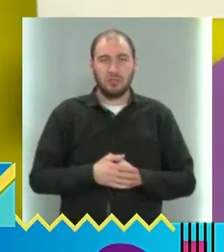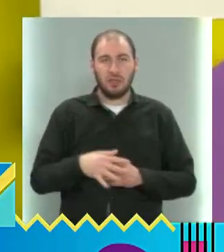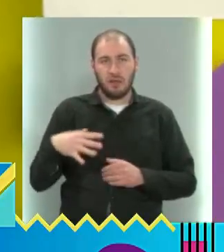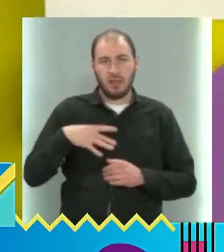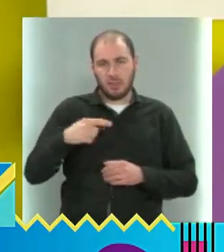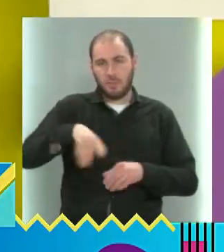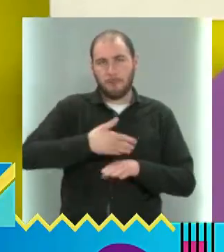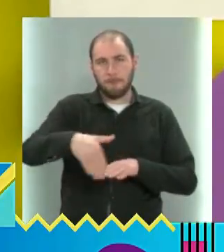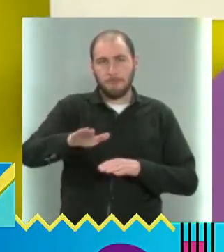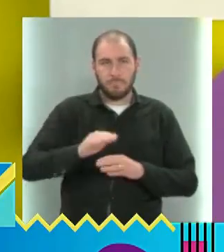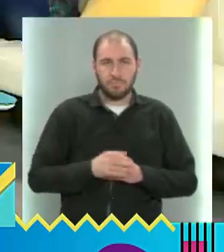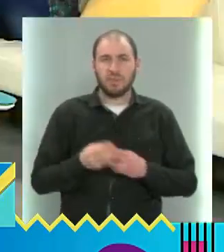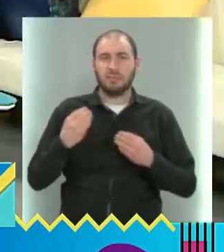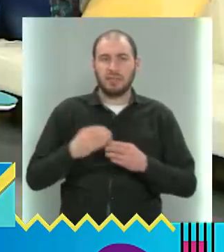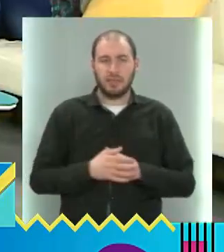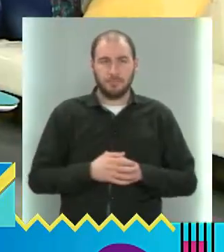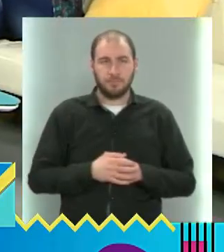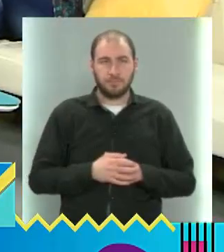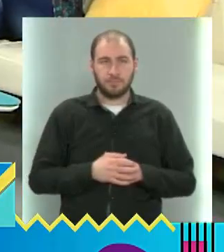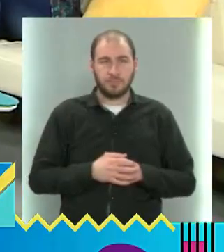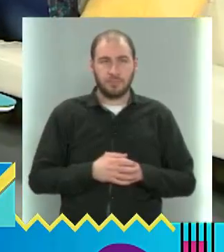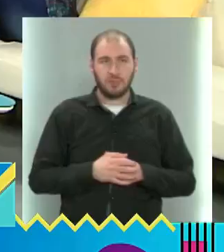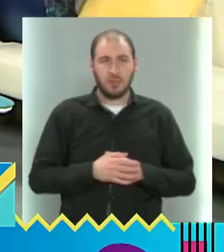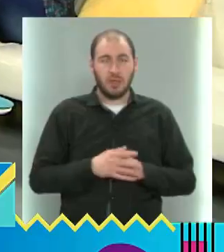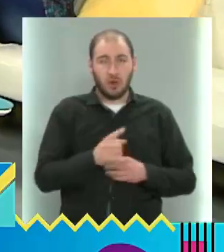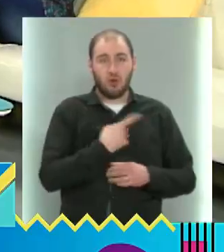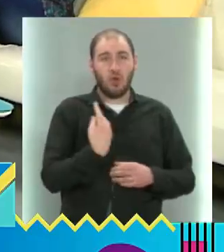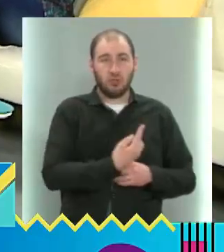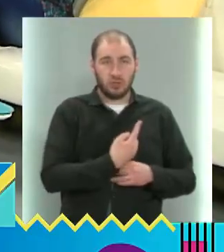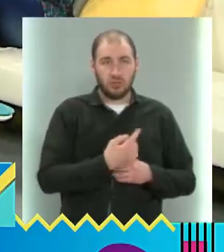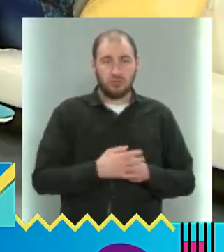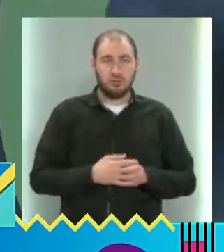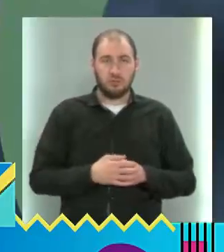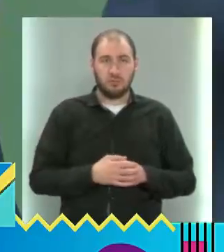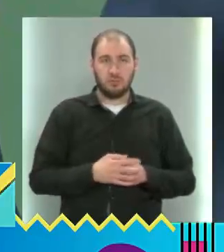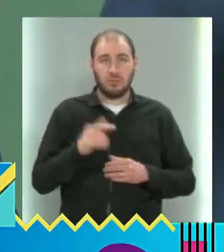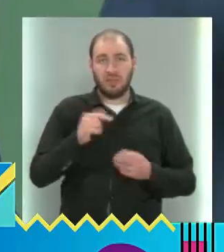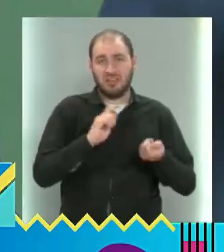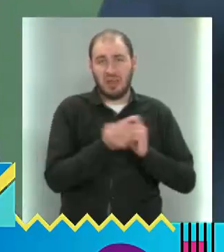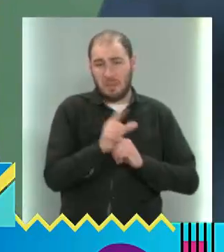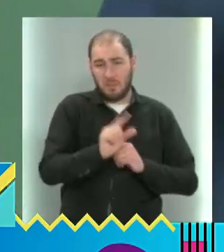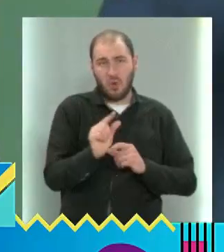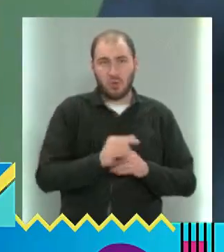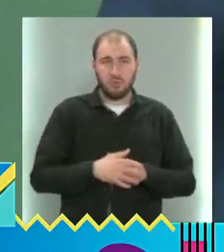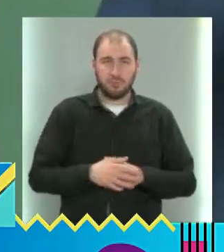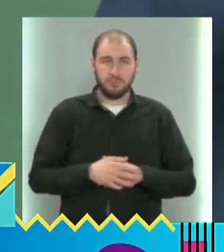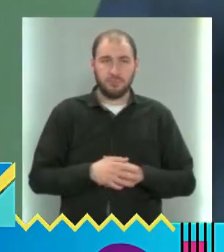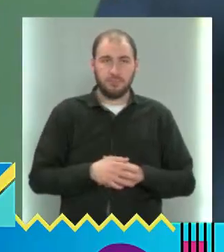de unas horas? La verdad es que para nosotros en sí no cambia demasiado.